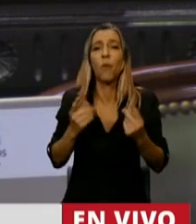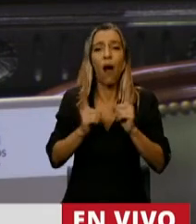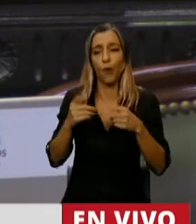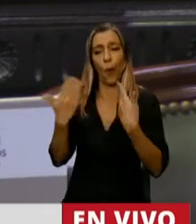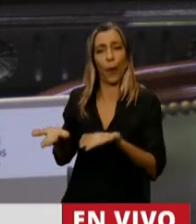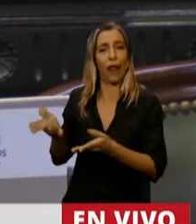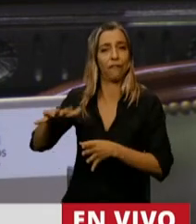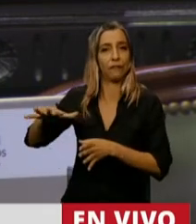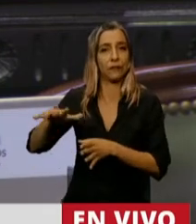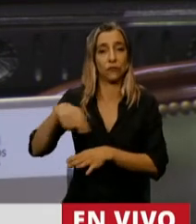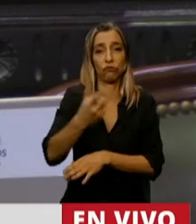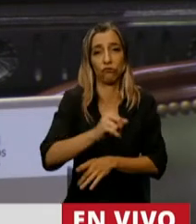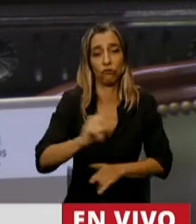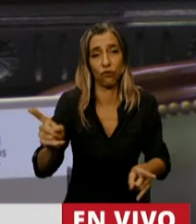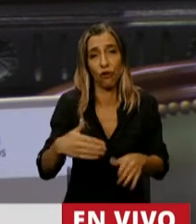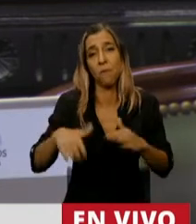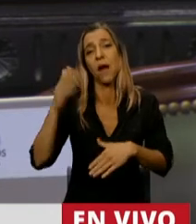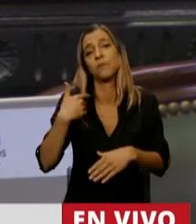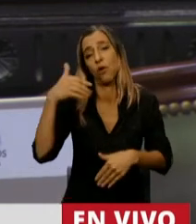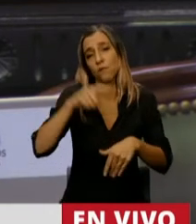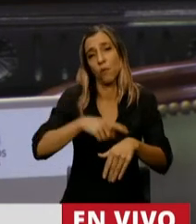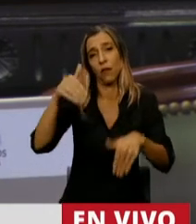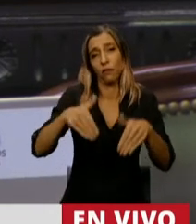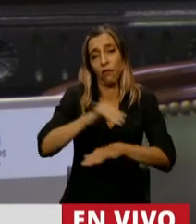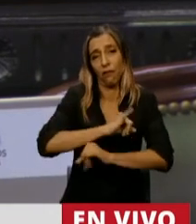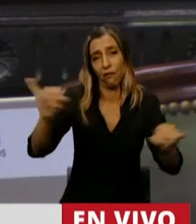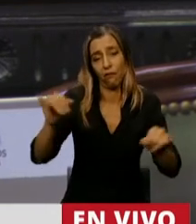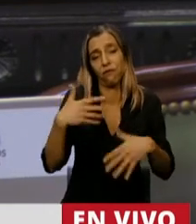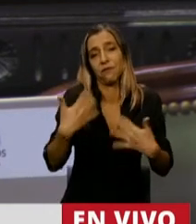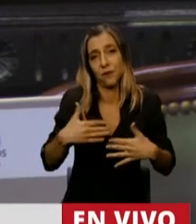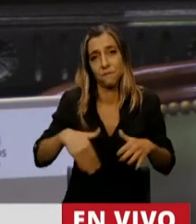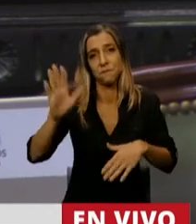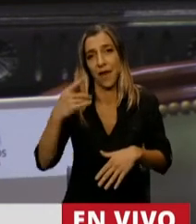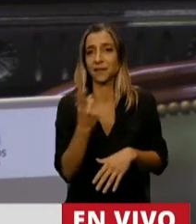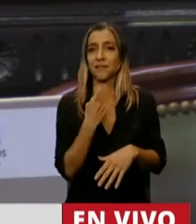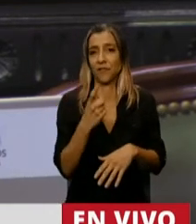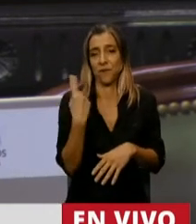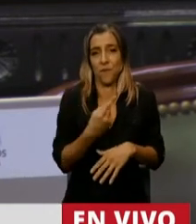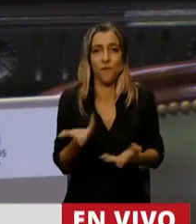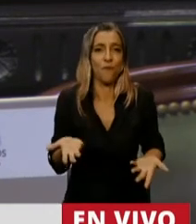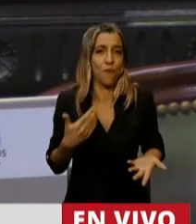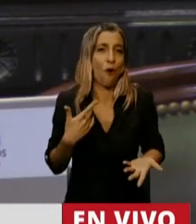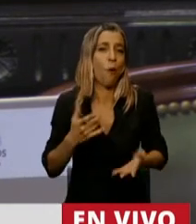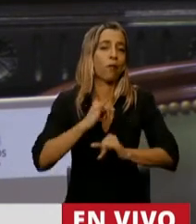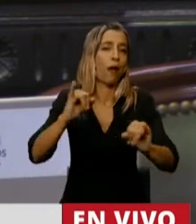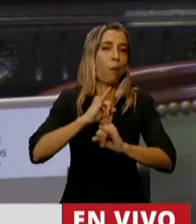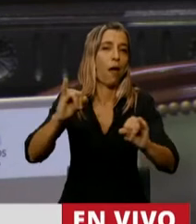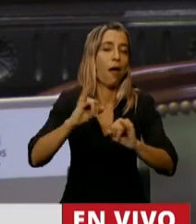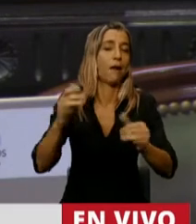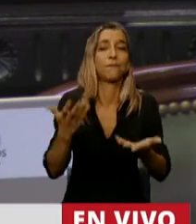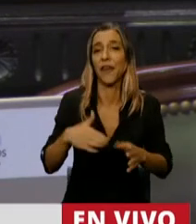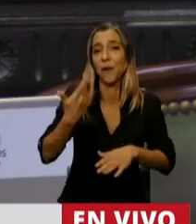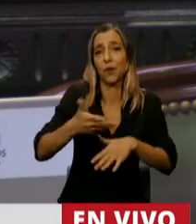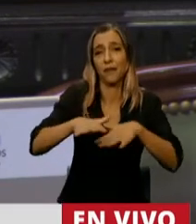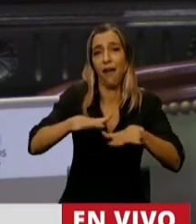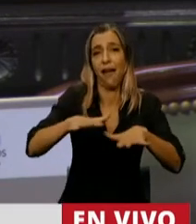en los procesos electorales, sobre todo con la gran mentira y el marketing de la campaña del 2015, que quedó demostrada con las acciones que empezaron a llevar adelante,